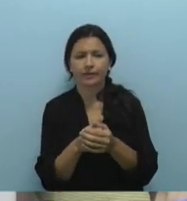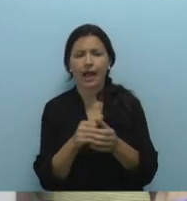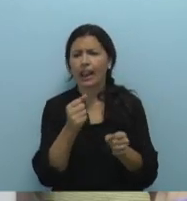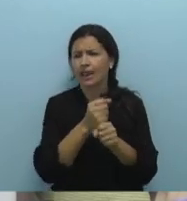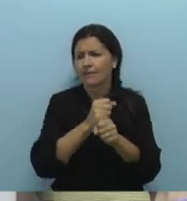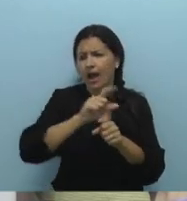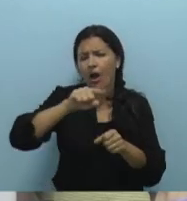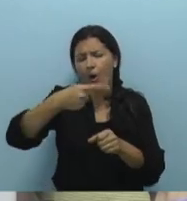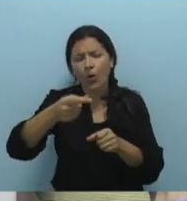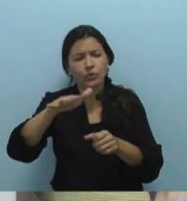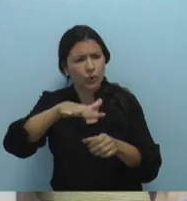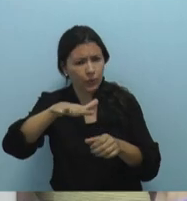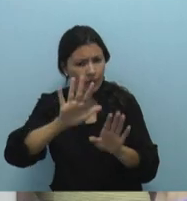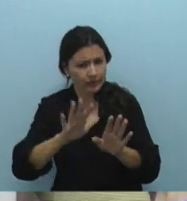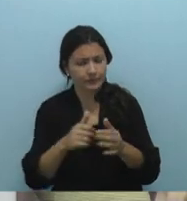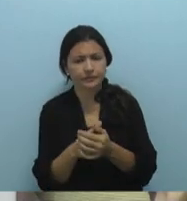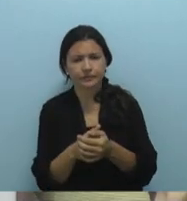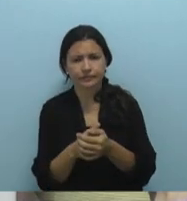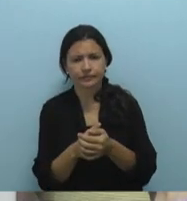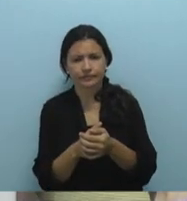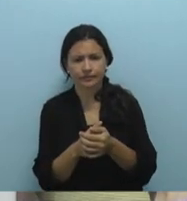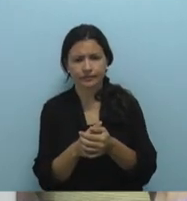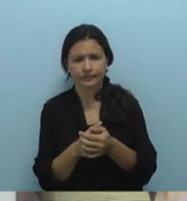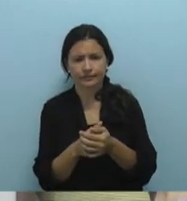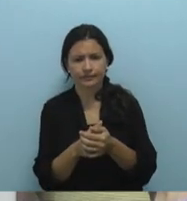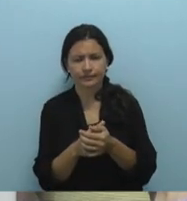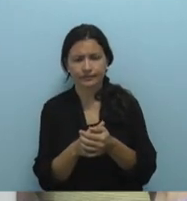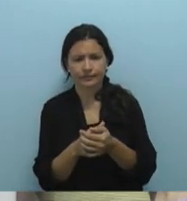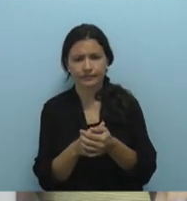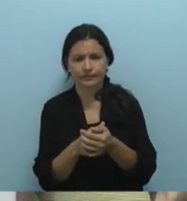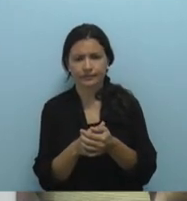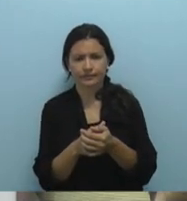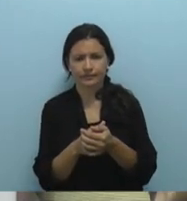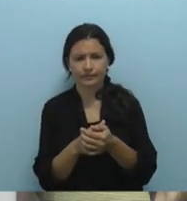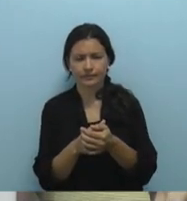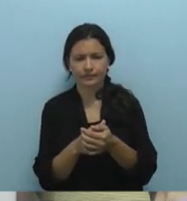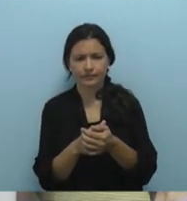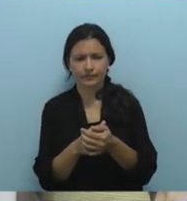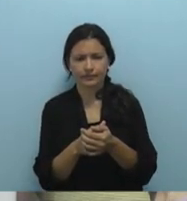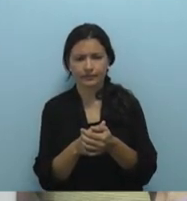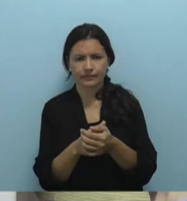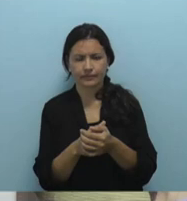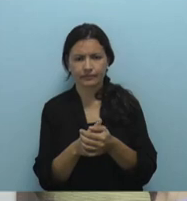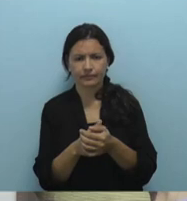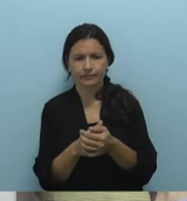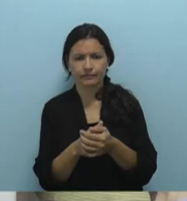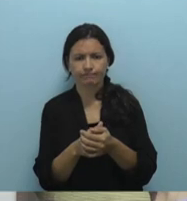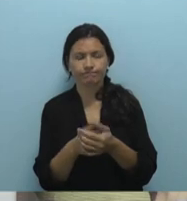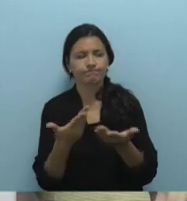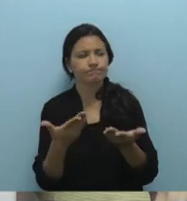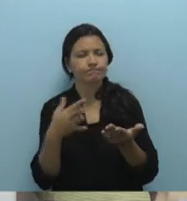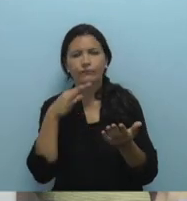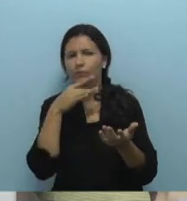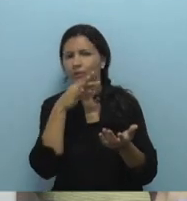Delitos Complejos, por una decisión también de la fiscal general actual. Pero lo que no se